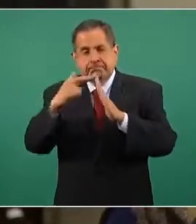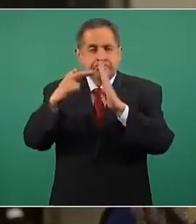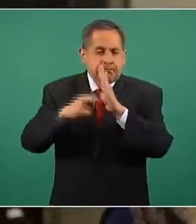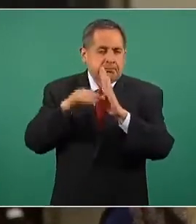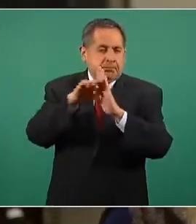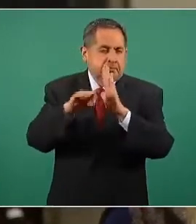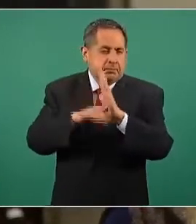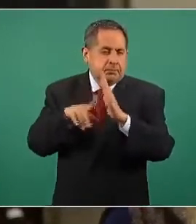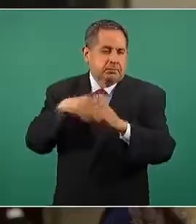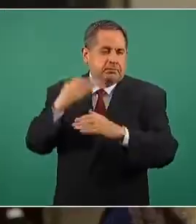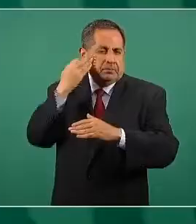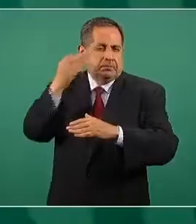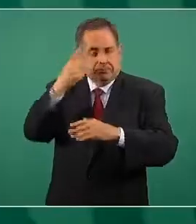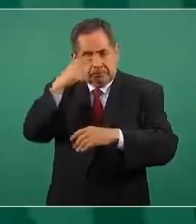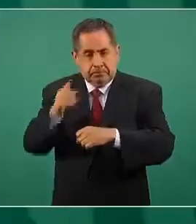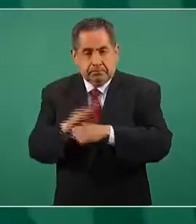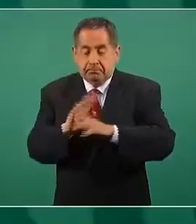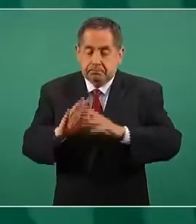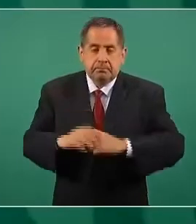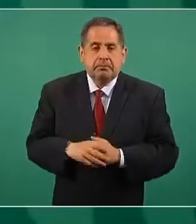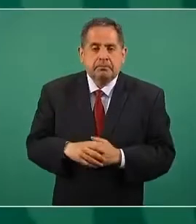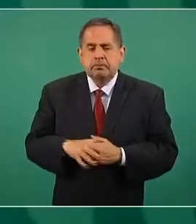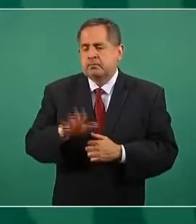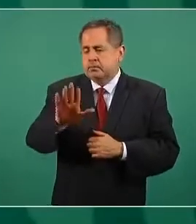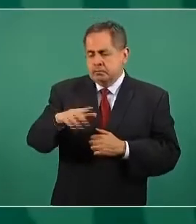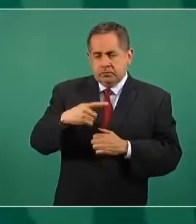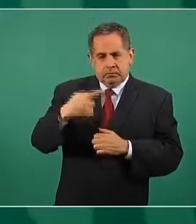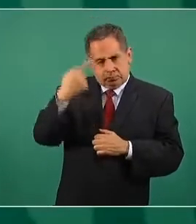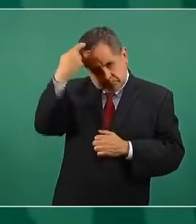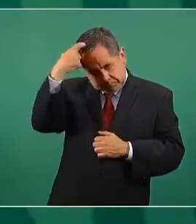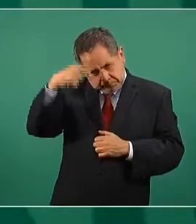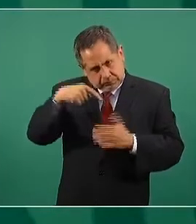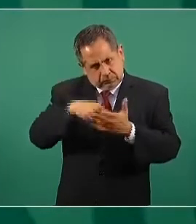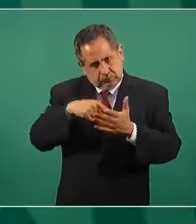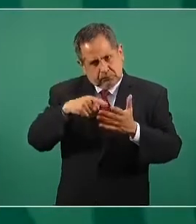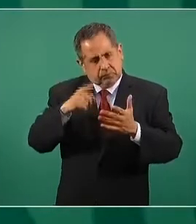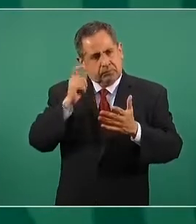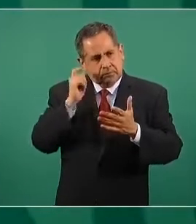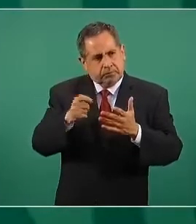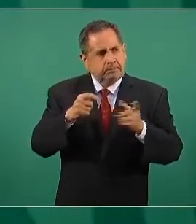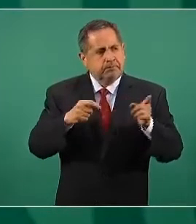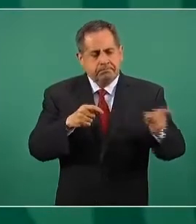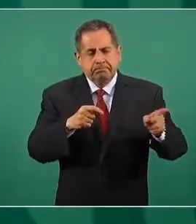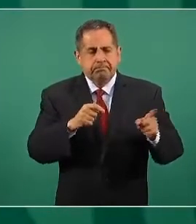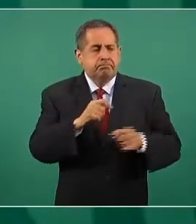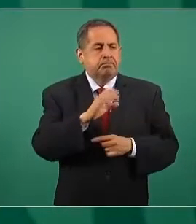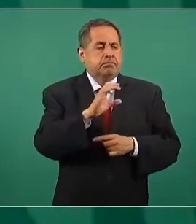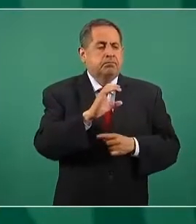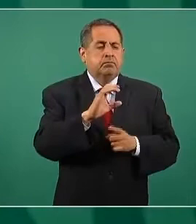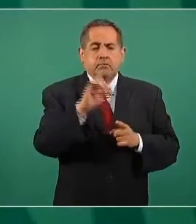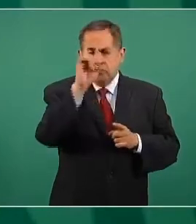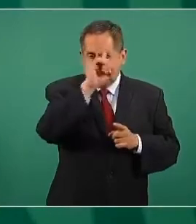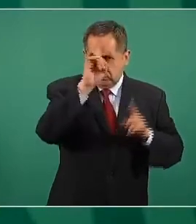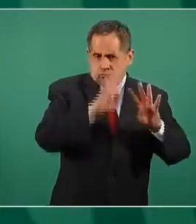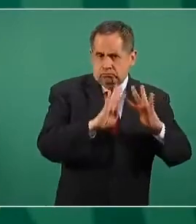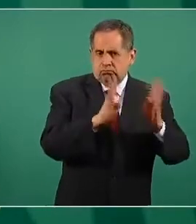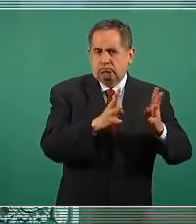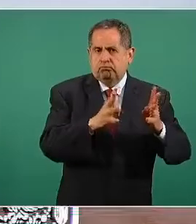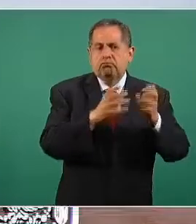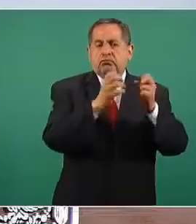justamente de elecciones? Yo creo que el Consejo de Salubridad General, que realmente es el